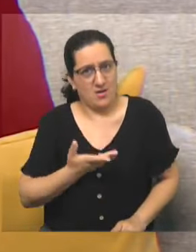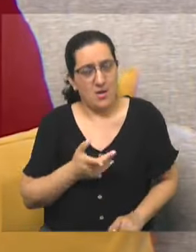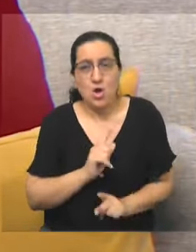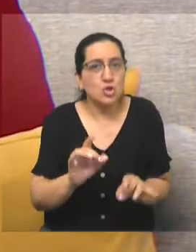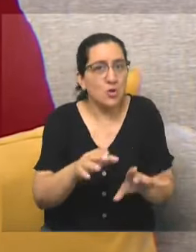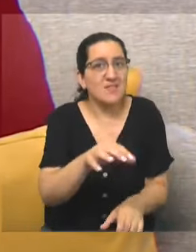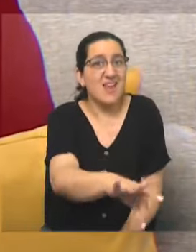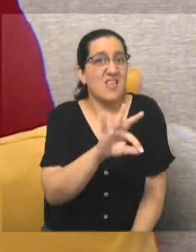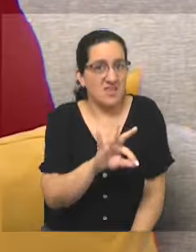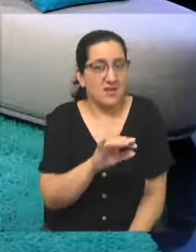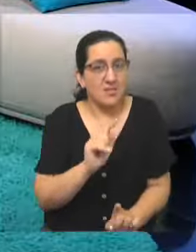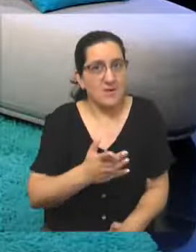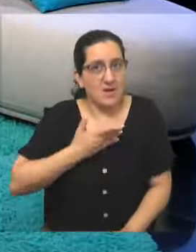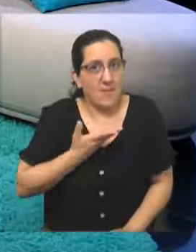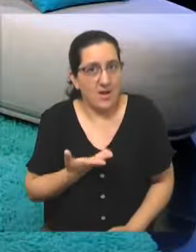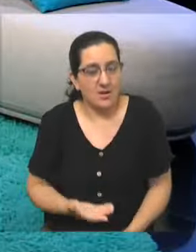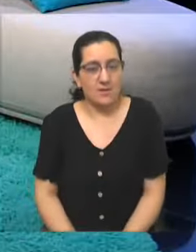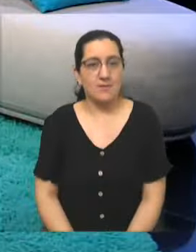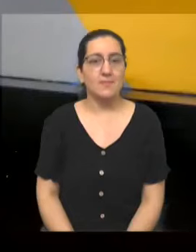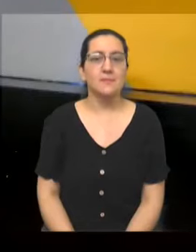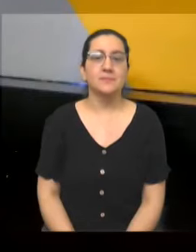presidente. Muy bien, Daniel Tavares.